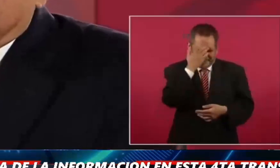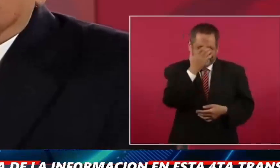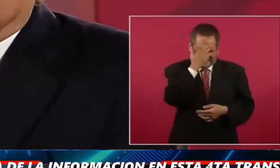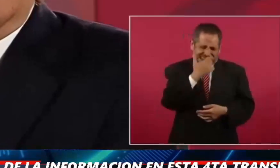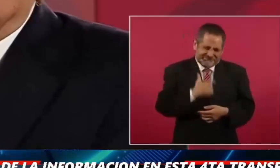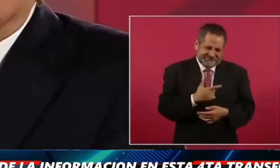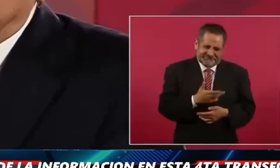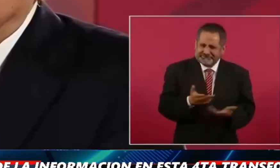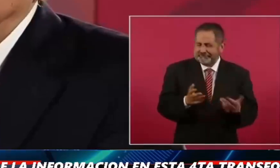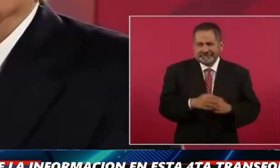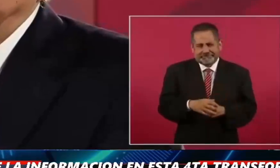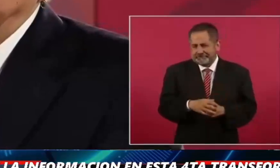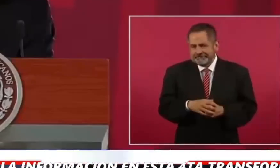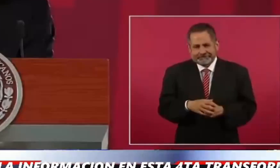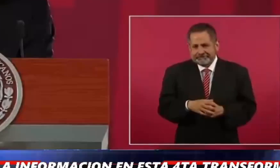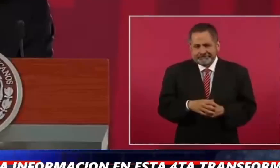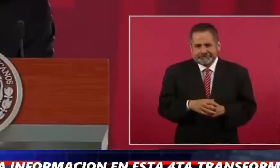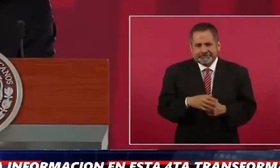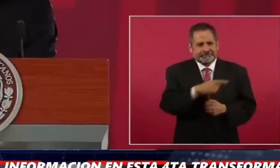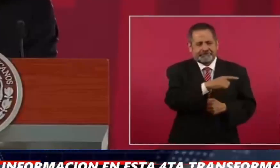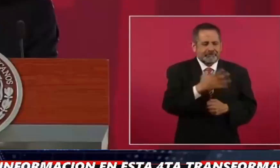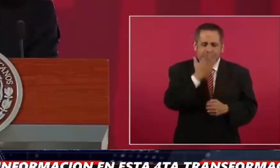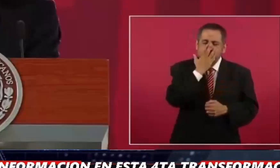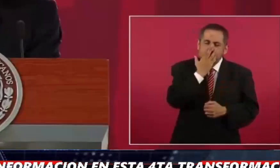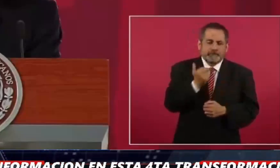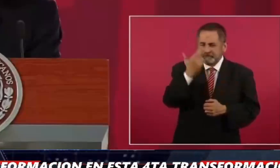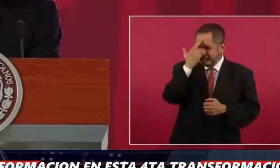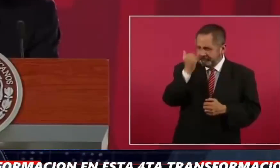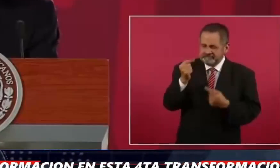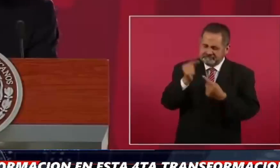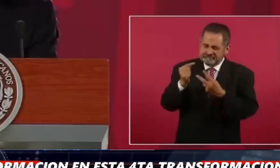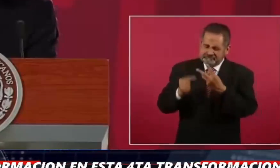Es un juicio sin fundamento,